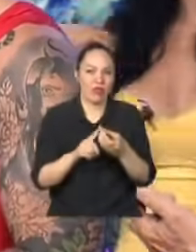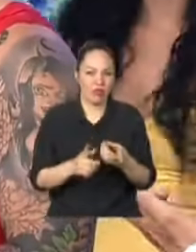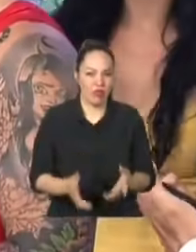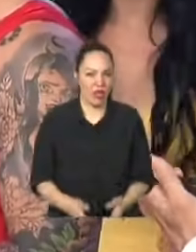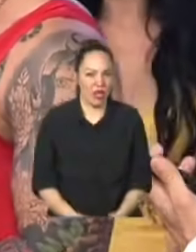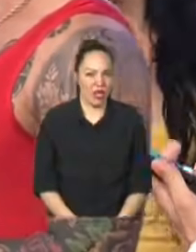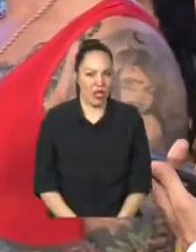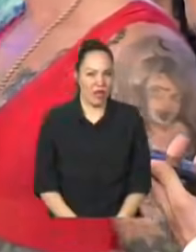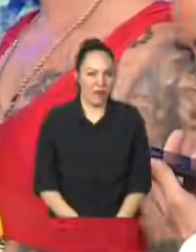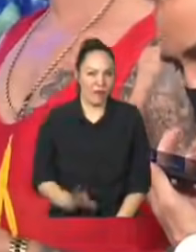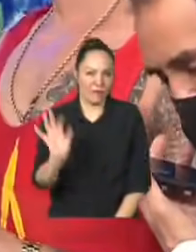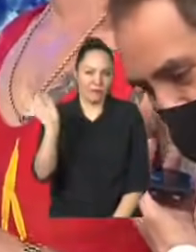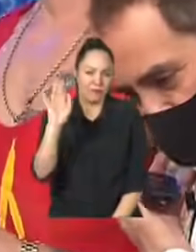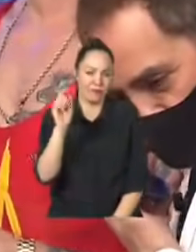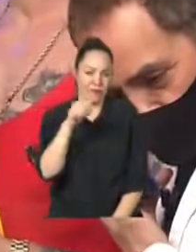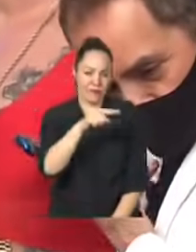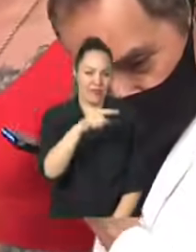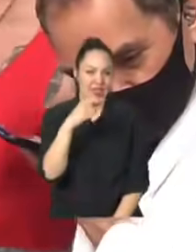Mira, Felipe.